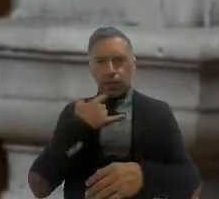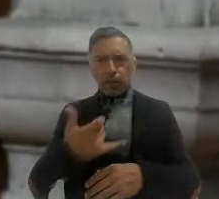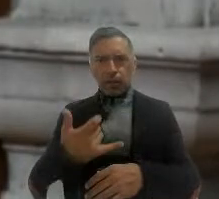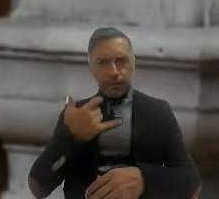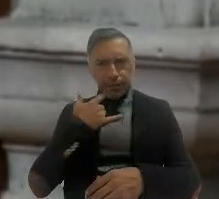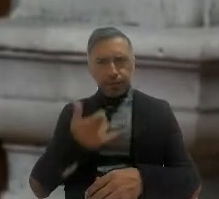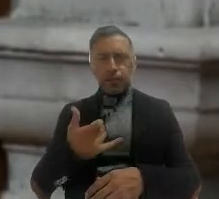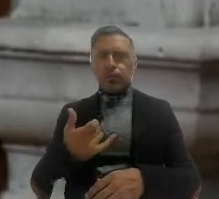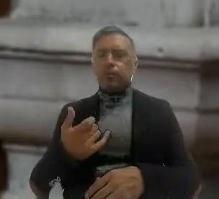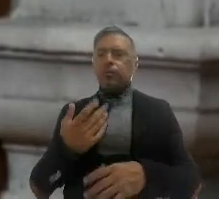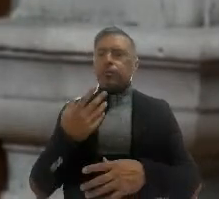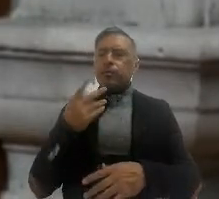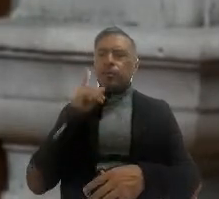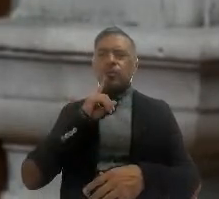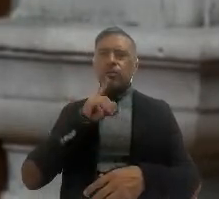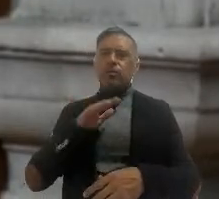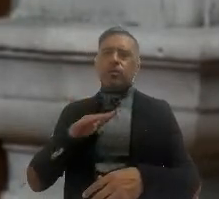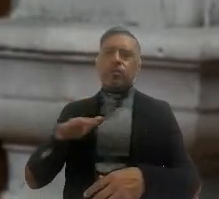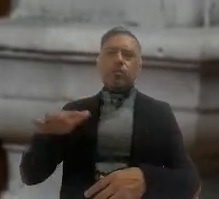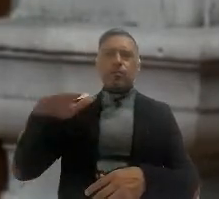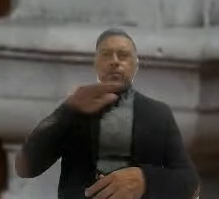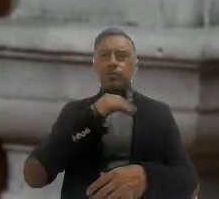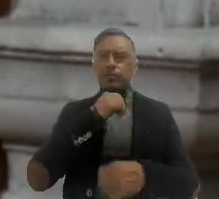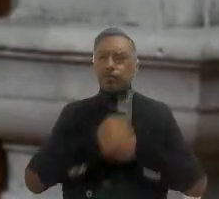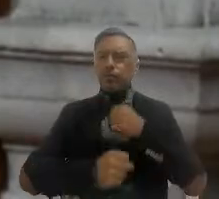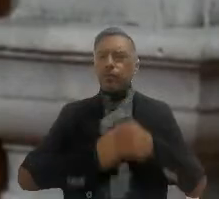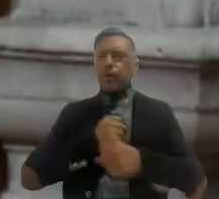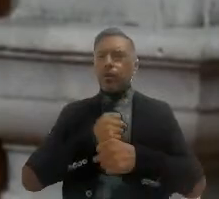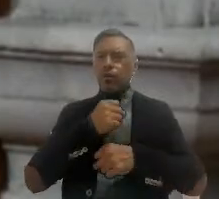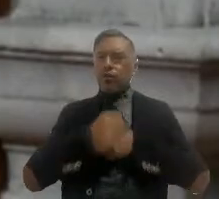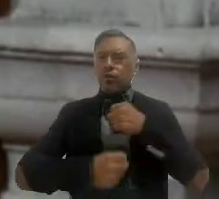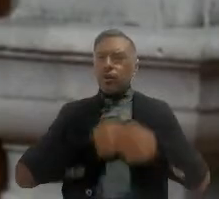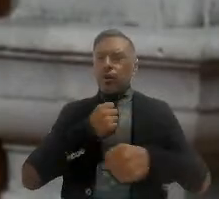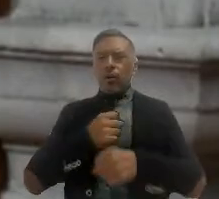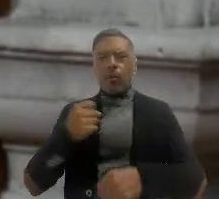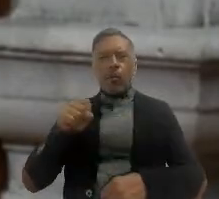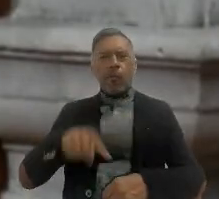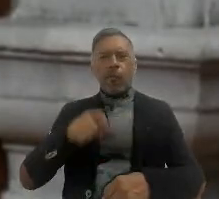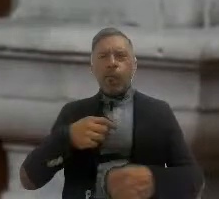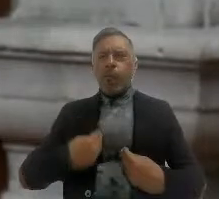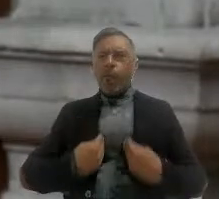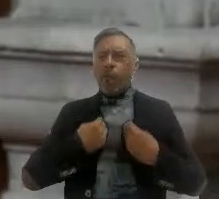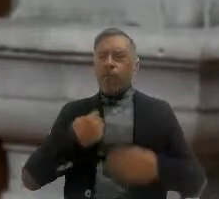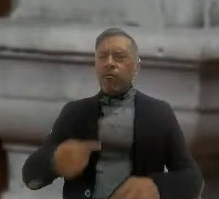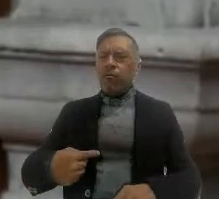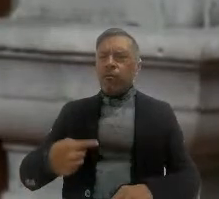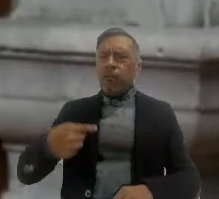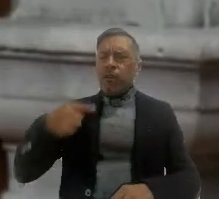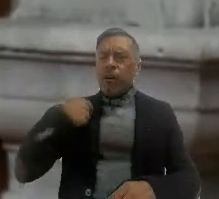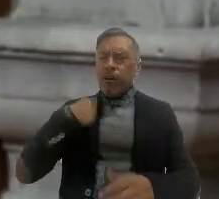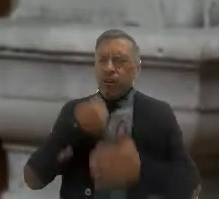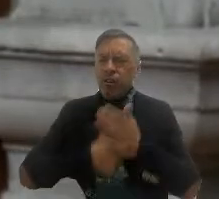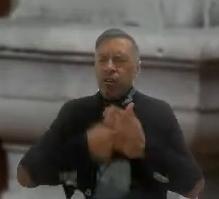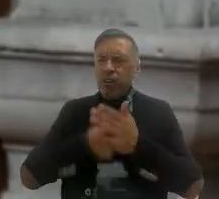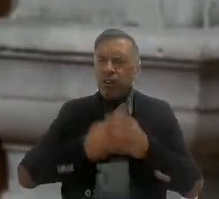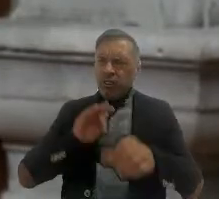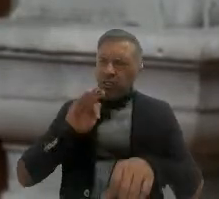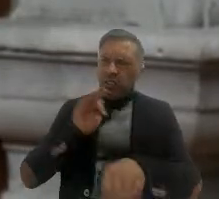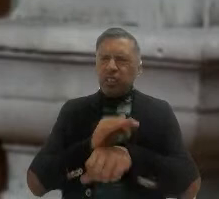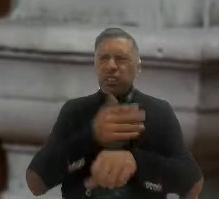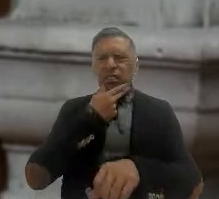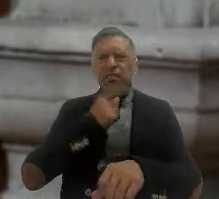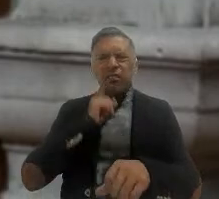durante años han entregado su vida trabajando por la equidad de género en todo el mundo. De esta